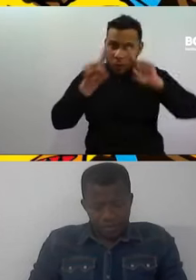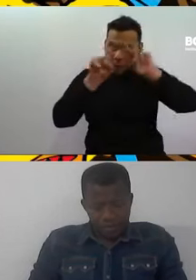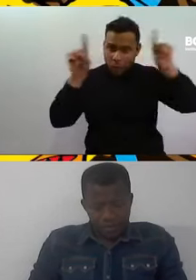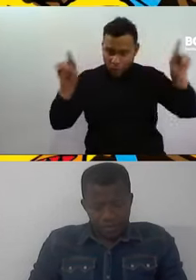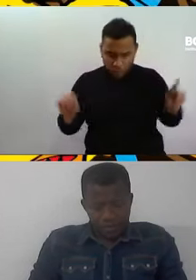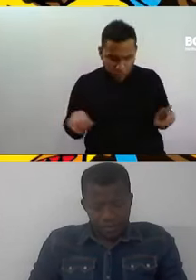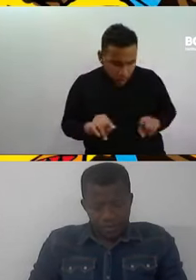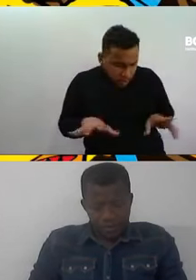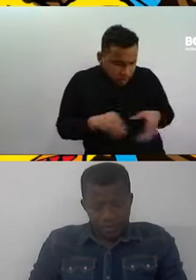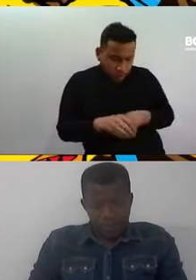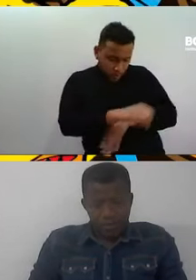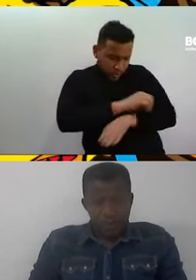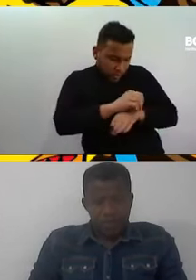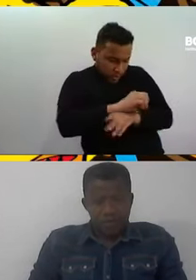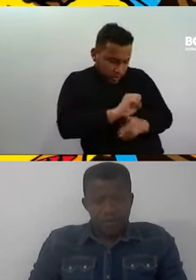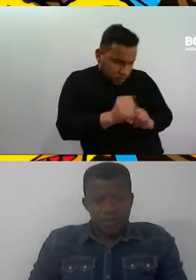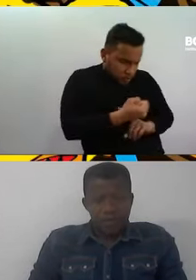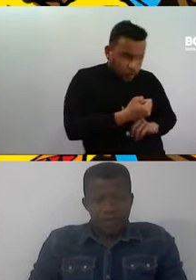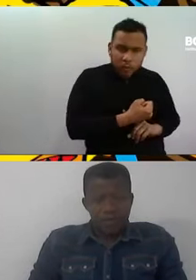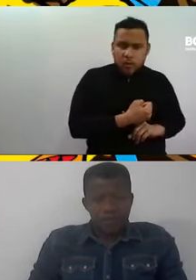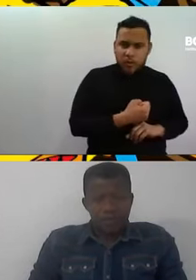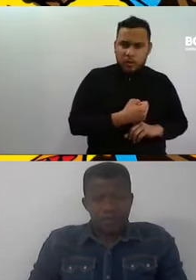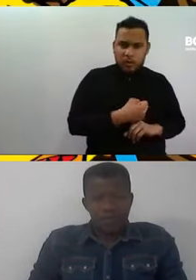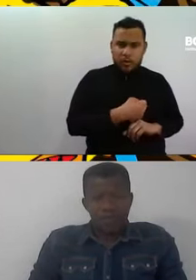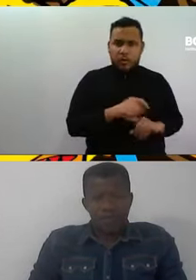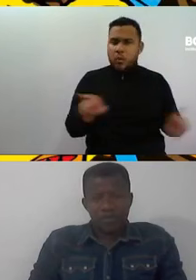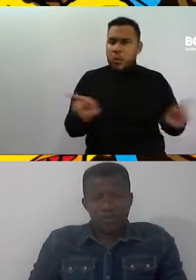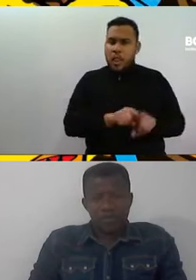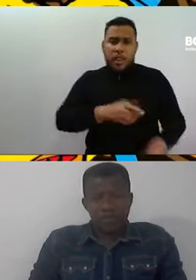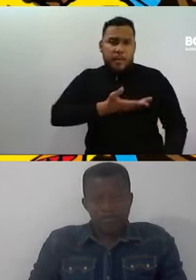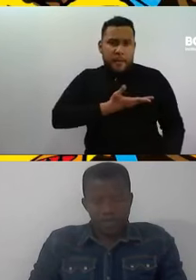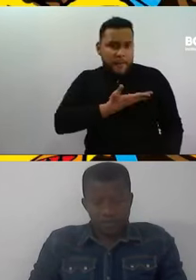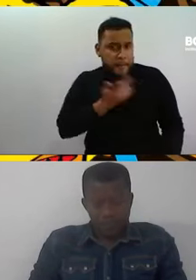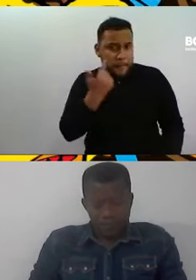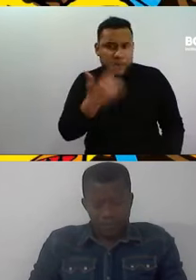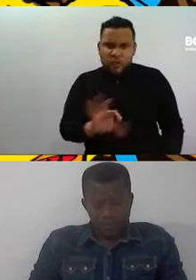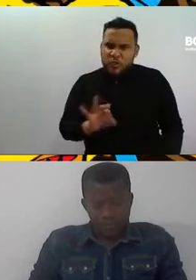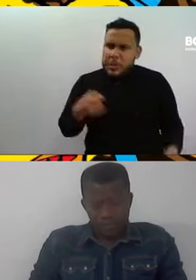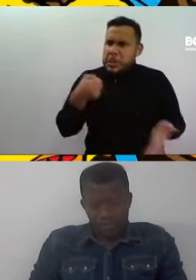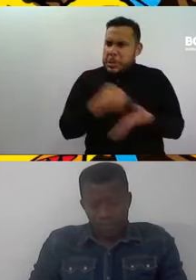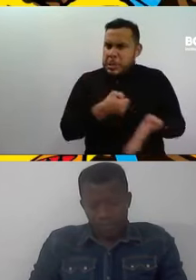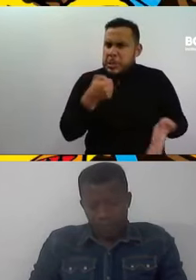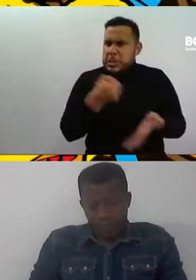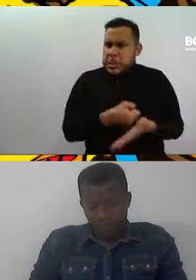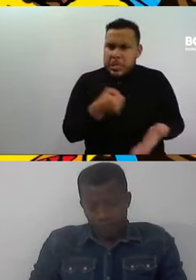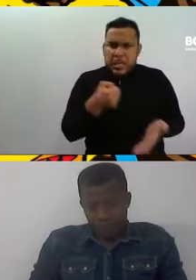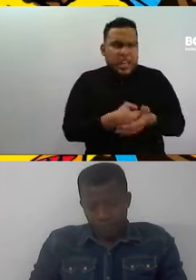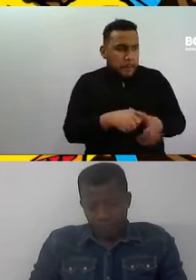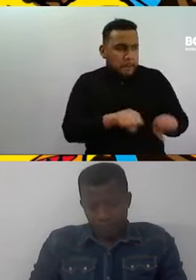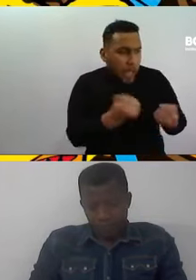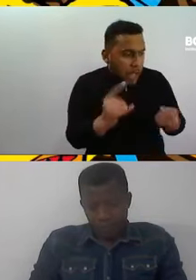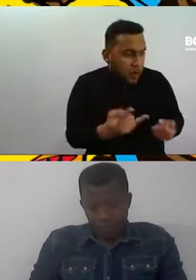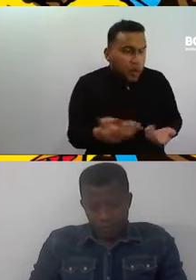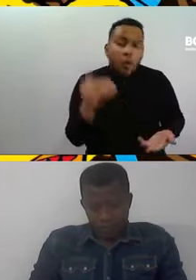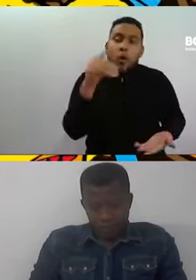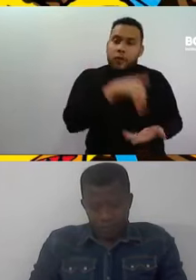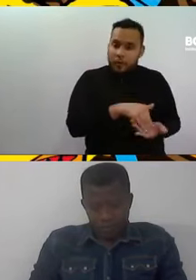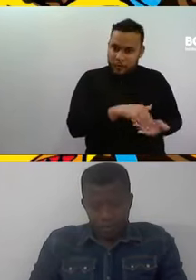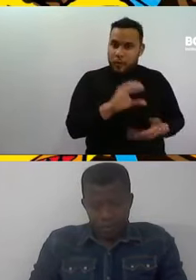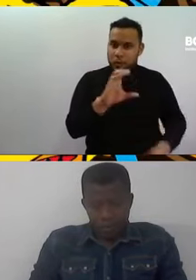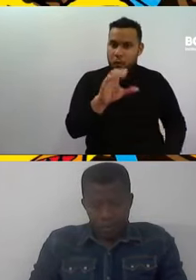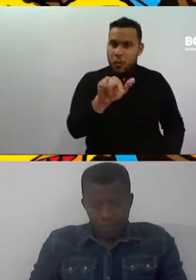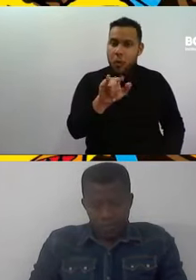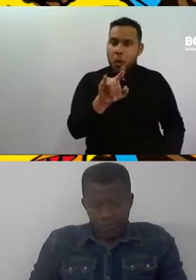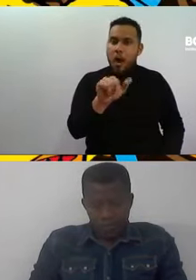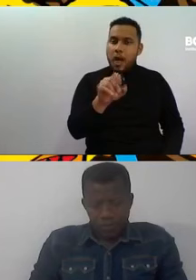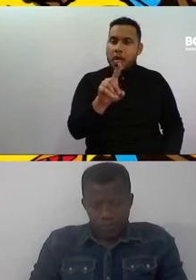organización social, y el cuadro es como la mamá, que por mucho que haga, siempre tú vas a ser de ese cuadro. Y tú